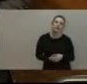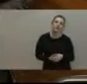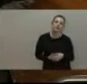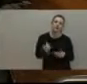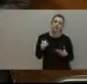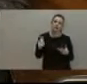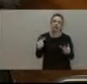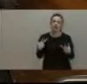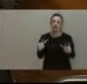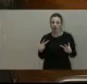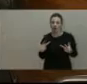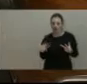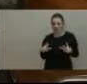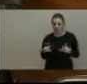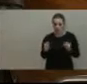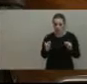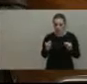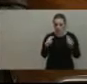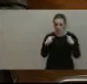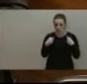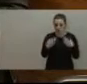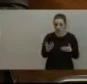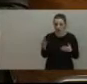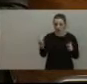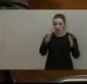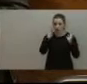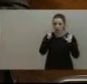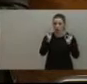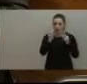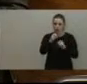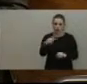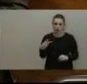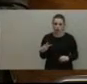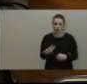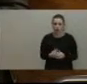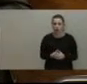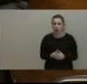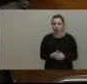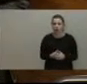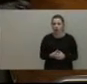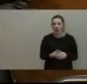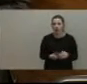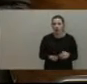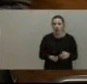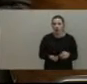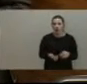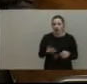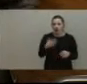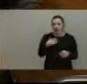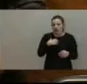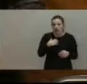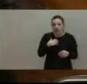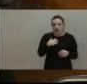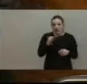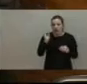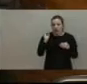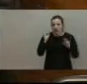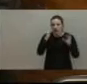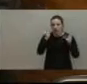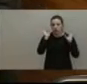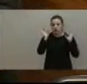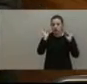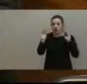Concluyendo por ahora, señoría, hay que ser cautos con los resultados, no conviene ser alarmistas ni sacar